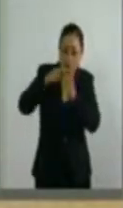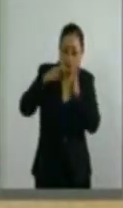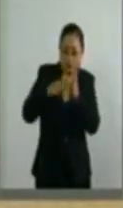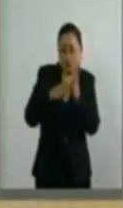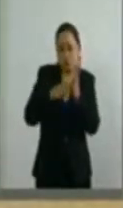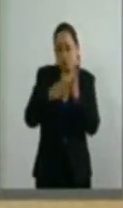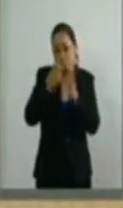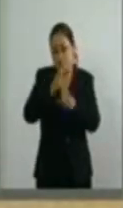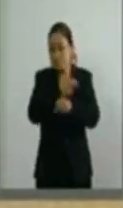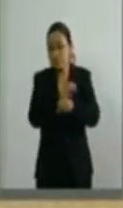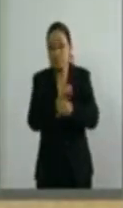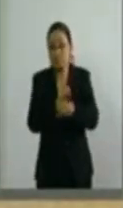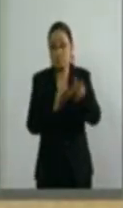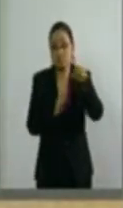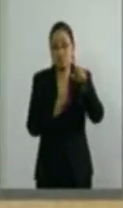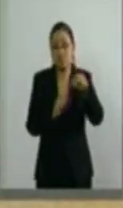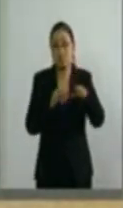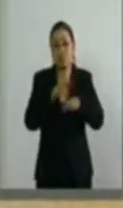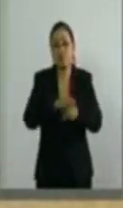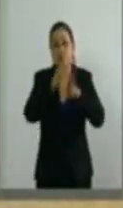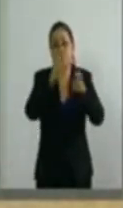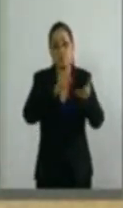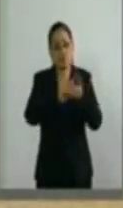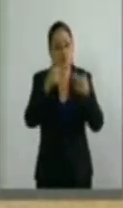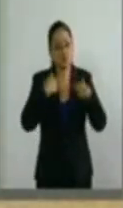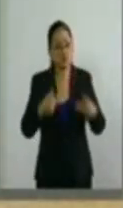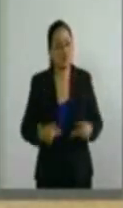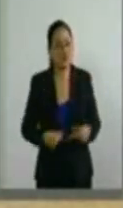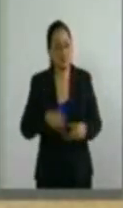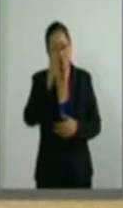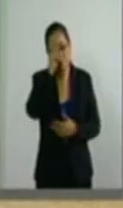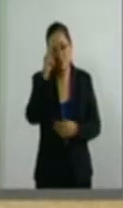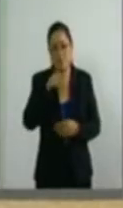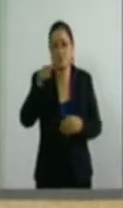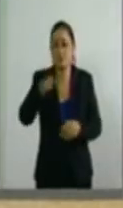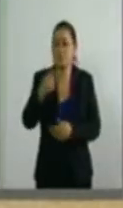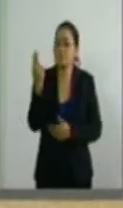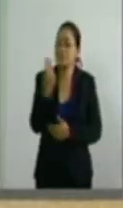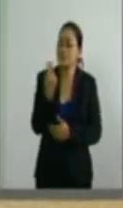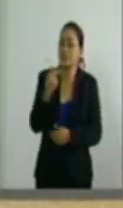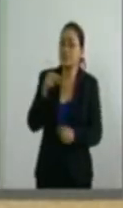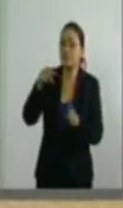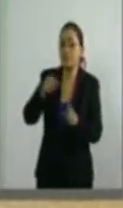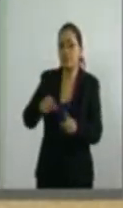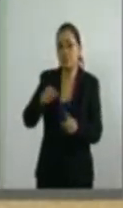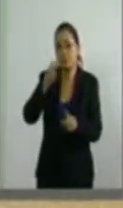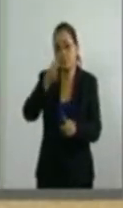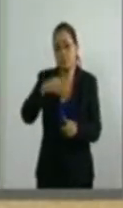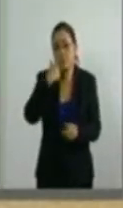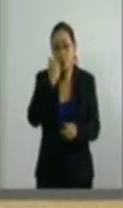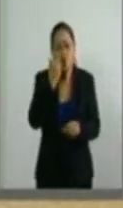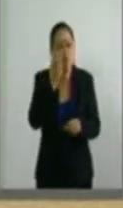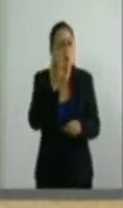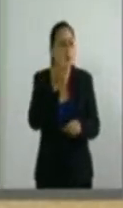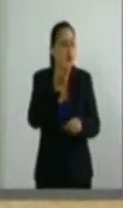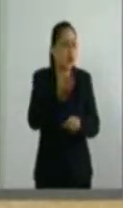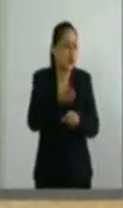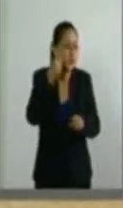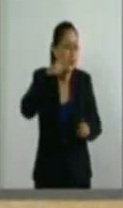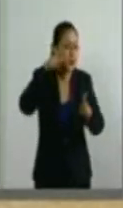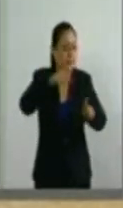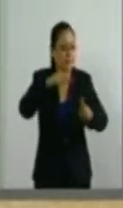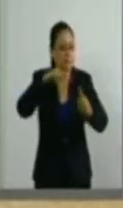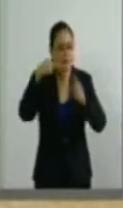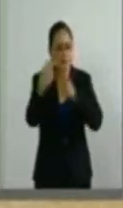mucho menos en la lógica de los derechos humanos. Se requiere de una verdadera vocación democrática y de una